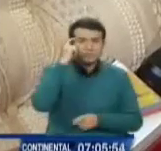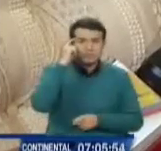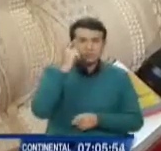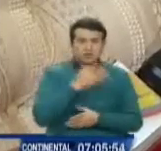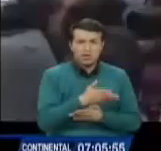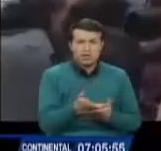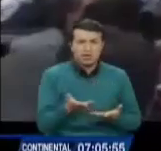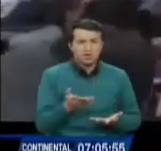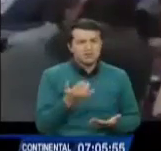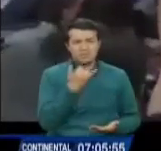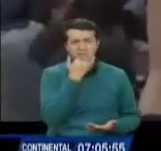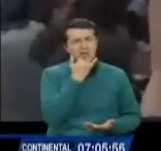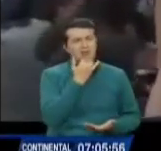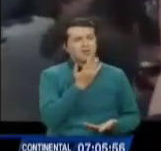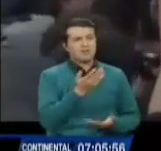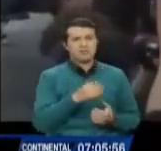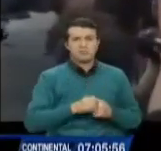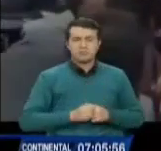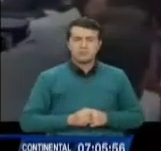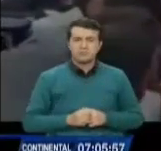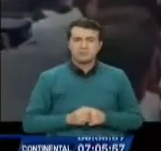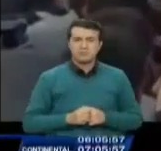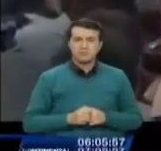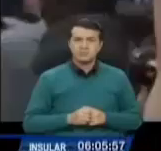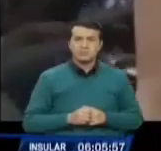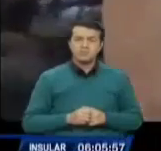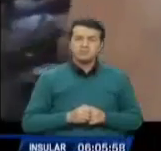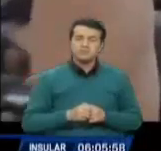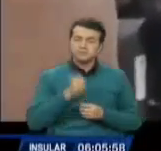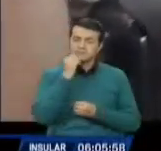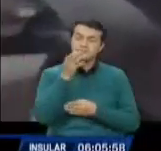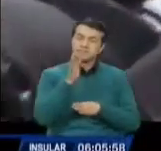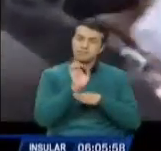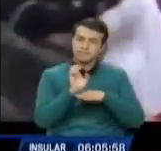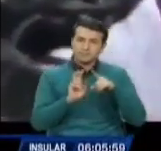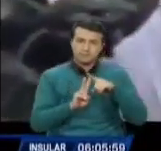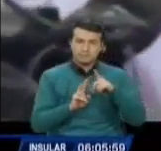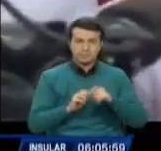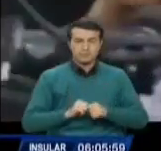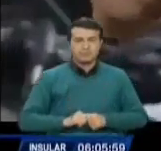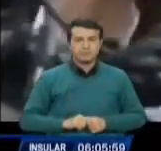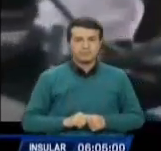es hasta risible. José Luis Quinteros, Ecuador TV.